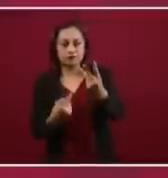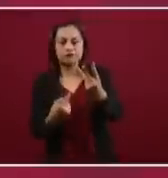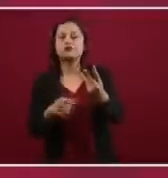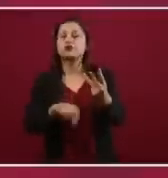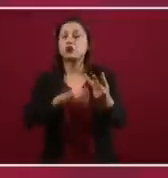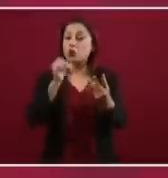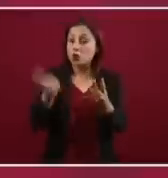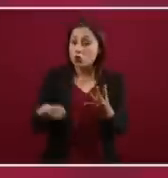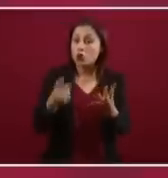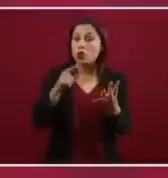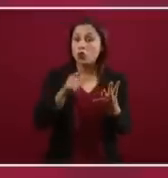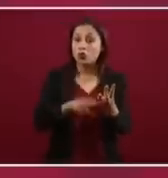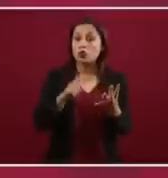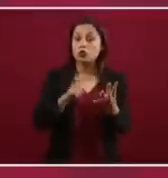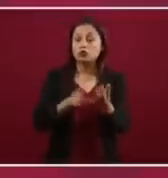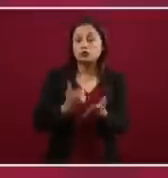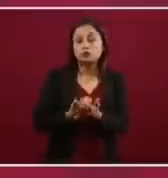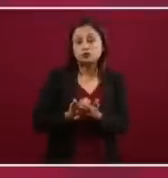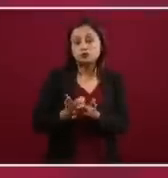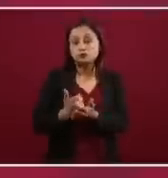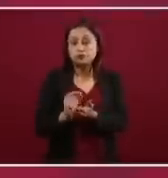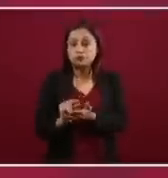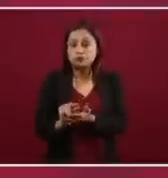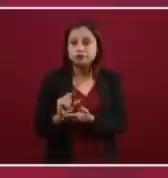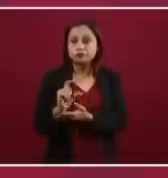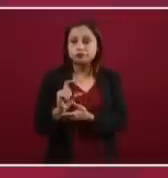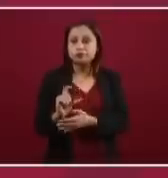que esté aumentando el salario.